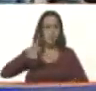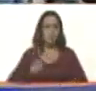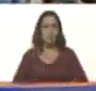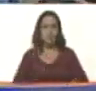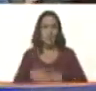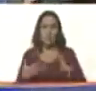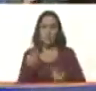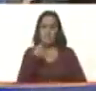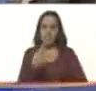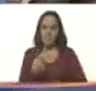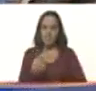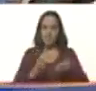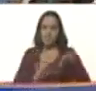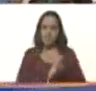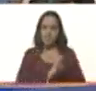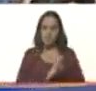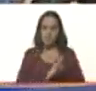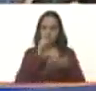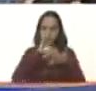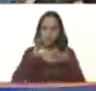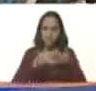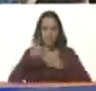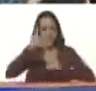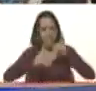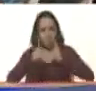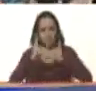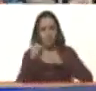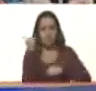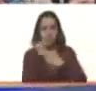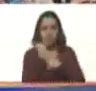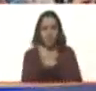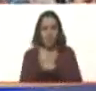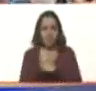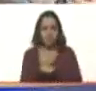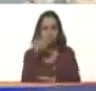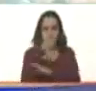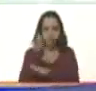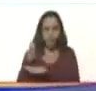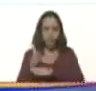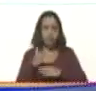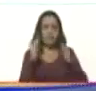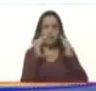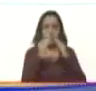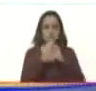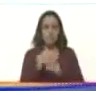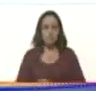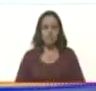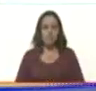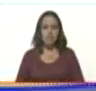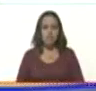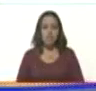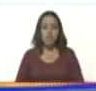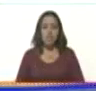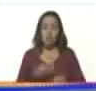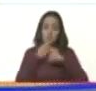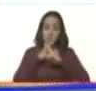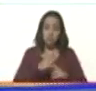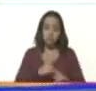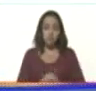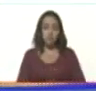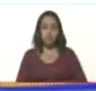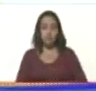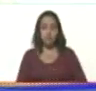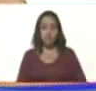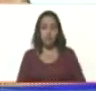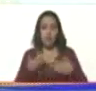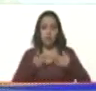dice de la metodología, del diagnóstico, del trabajo, de la visita casa por casa, de los resultados? Y Aristóbulo, sobre